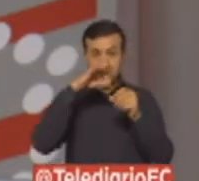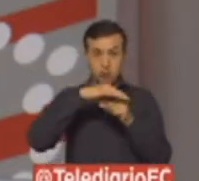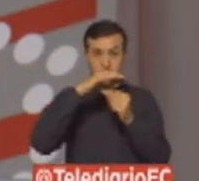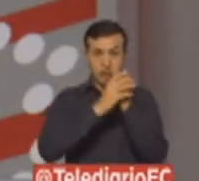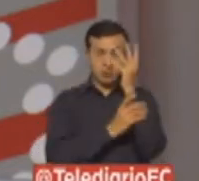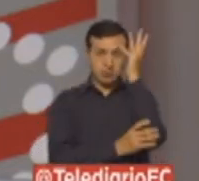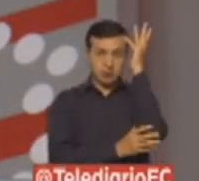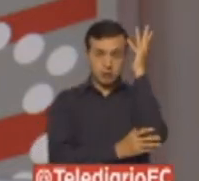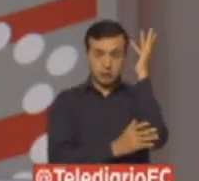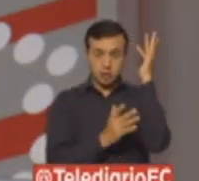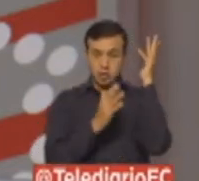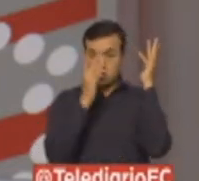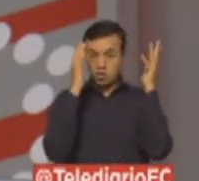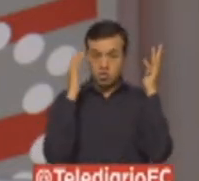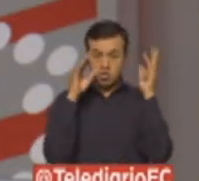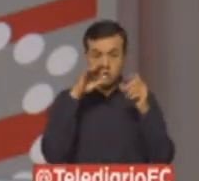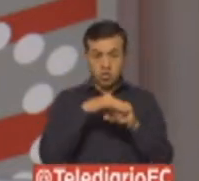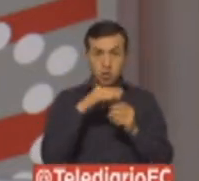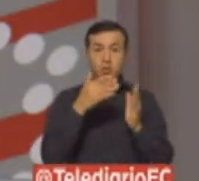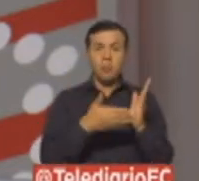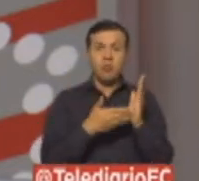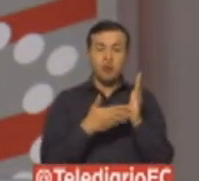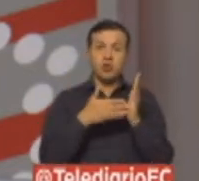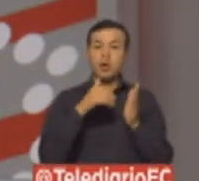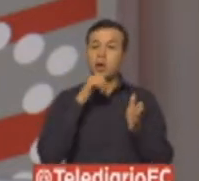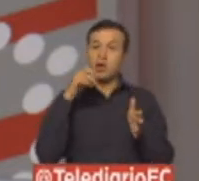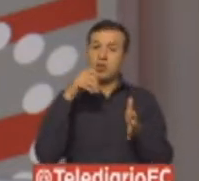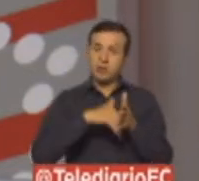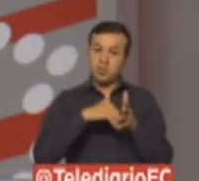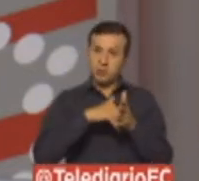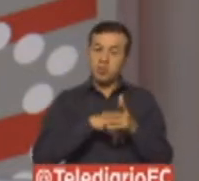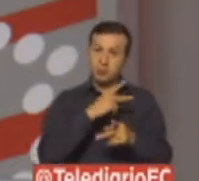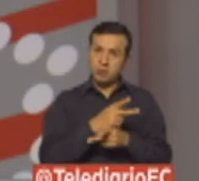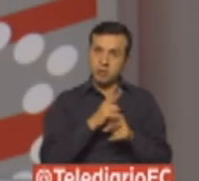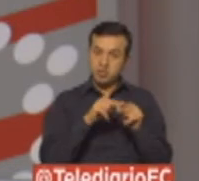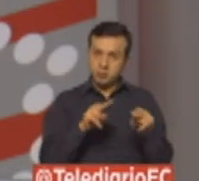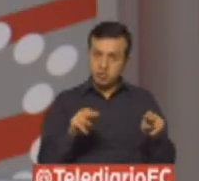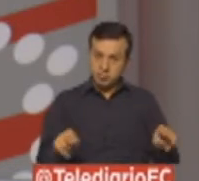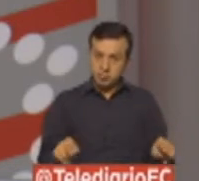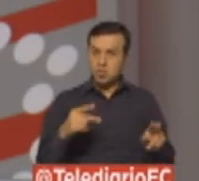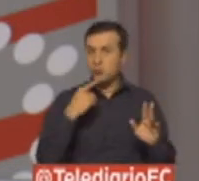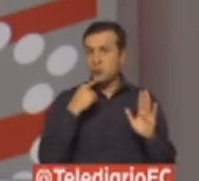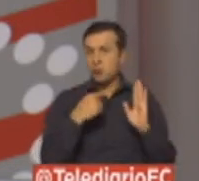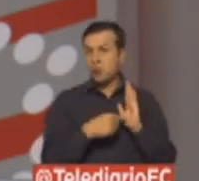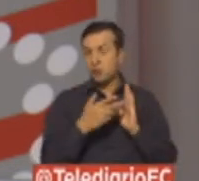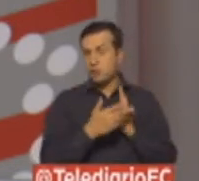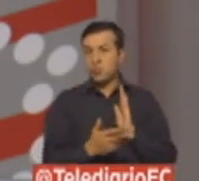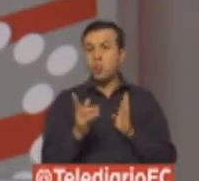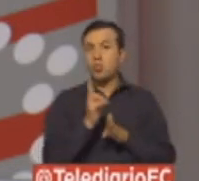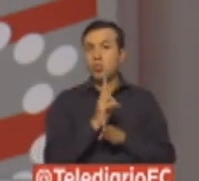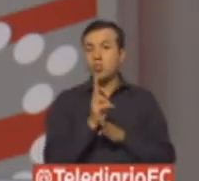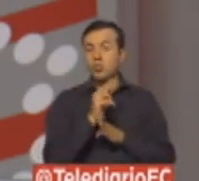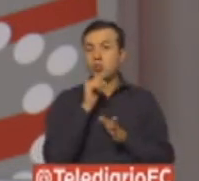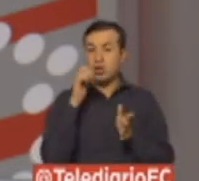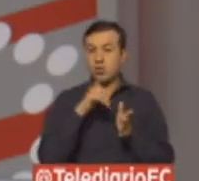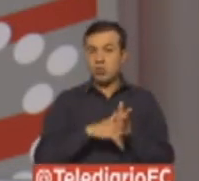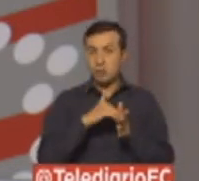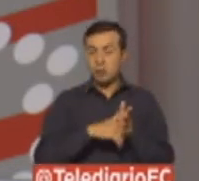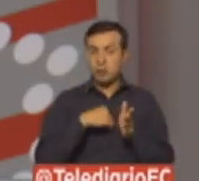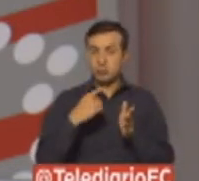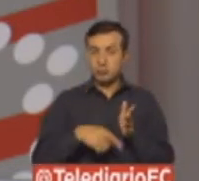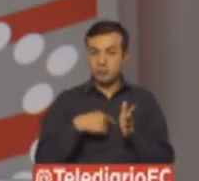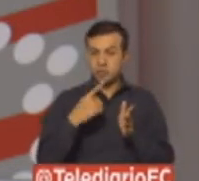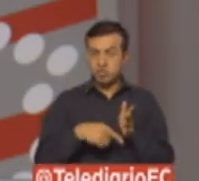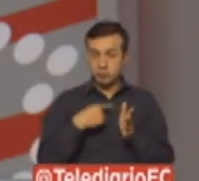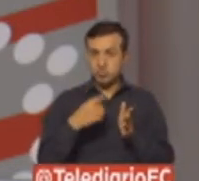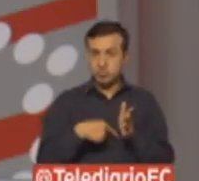la transición hacia modelos energéticos más responsables como es el caso de la utilización energía eléctrica y la producción a